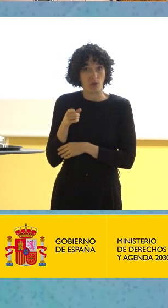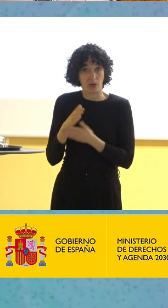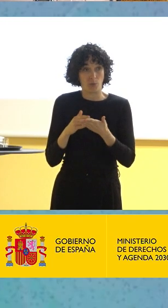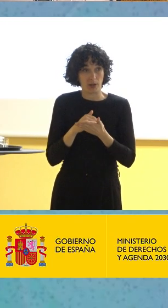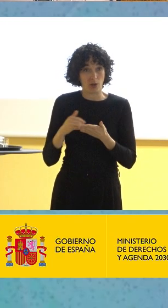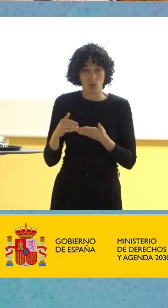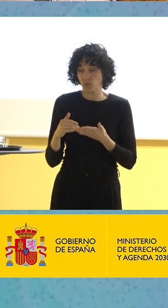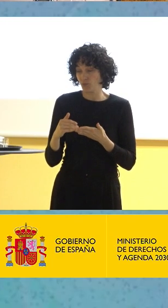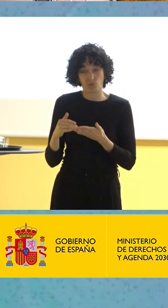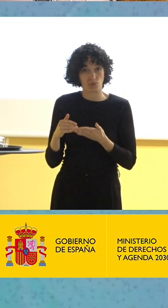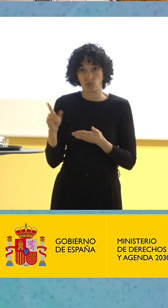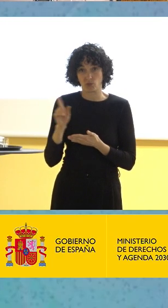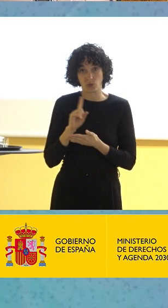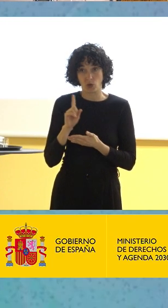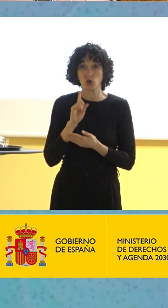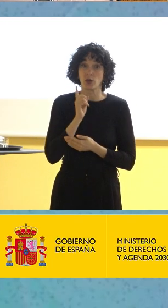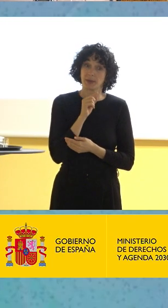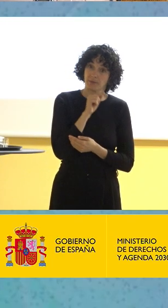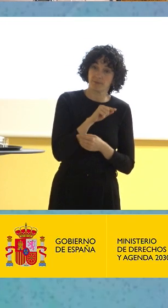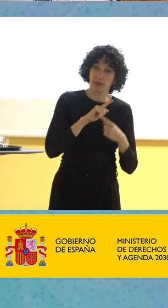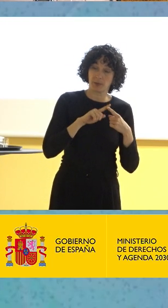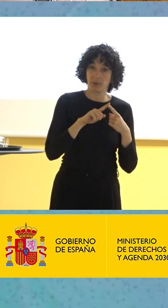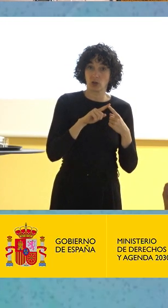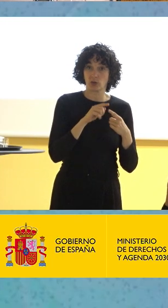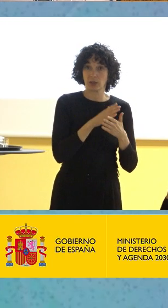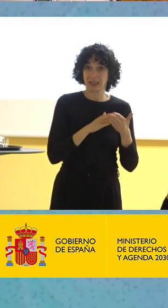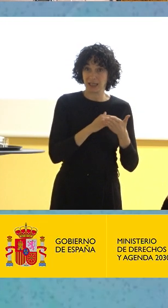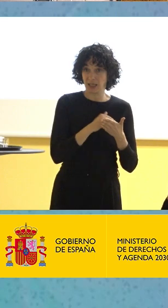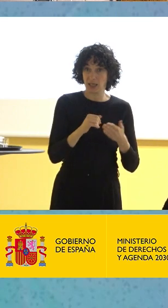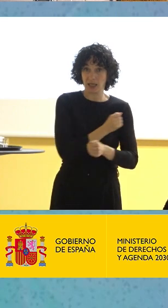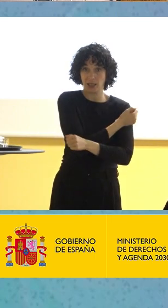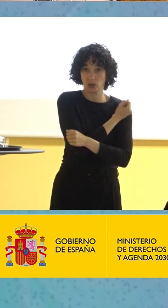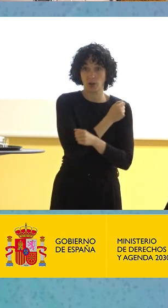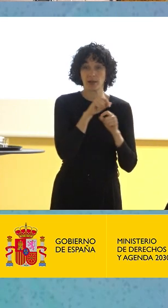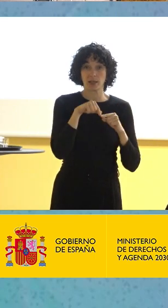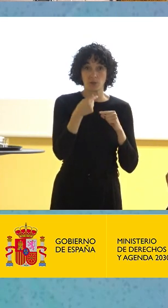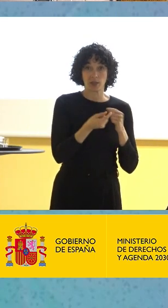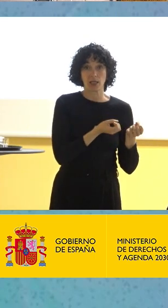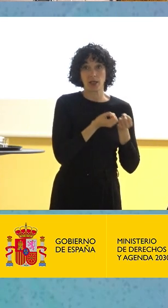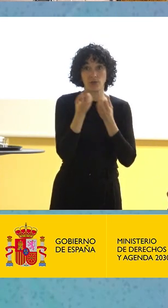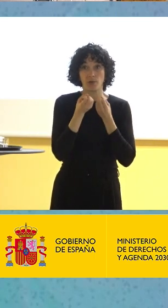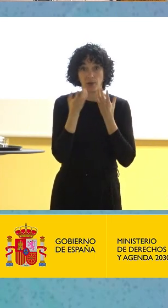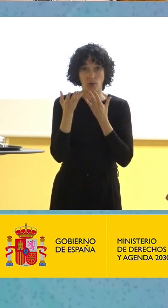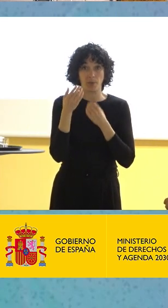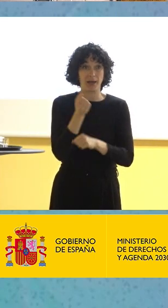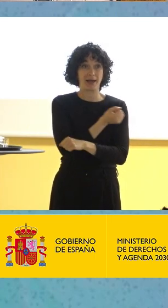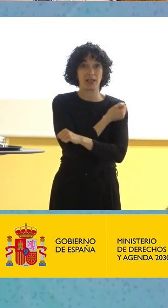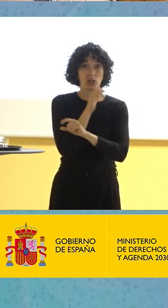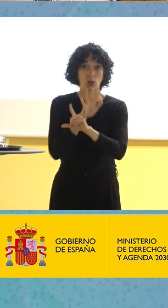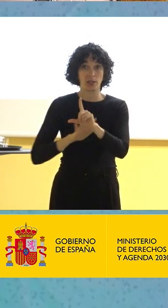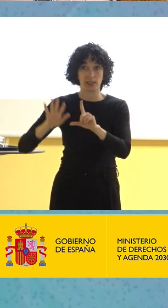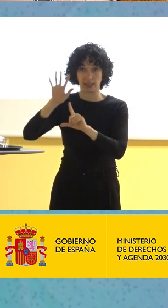comunidades autónomas, que luego son los RAER, los registros autonómicos que pasan después la información a ese registro estatal, mientras